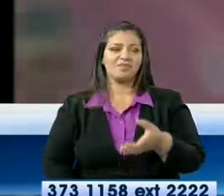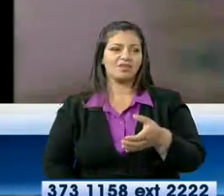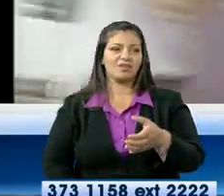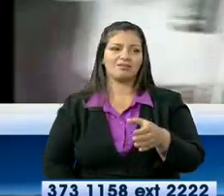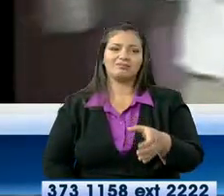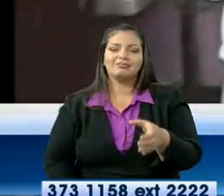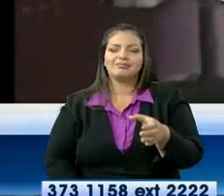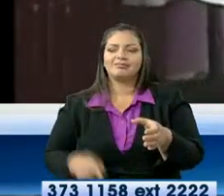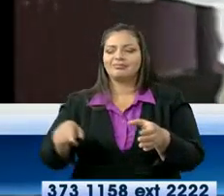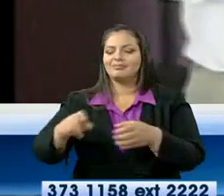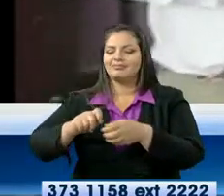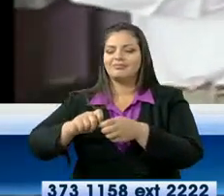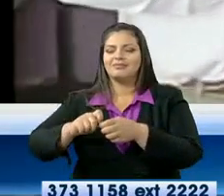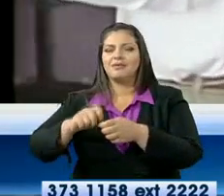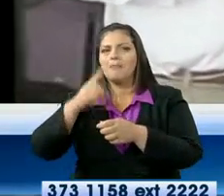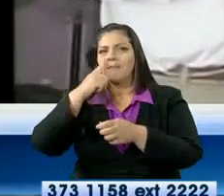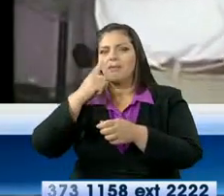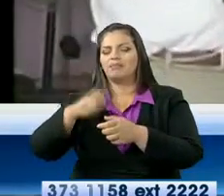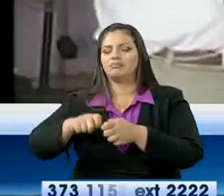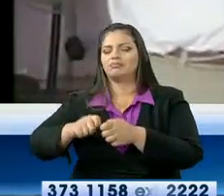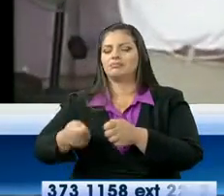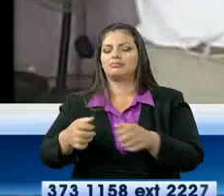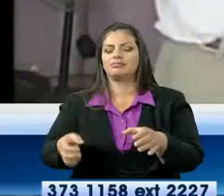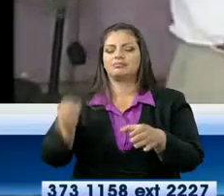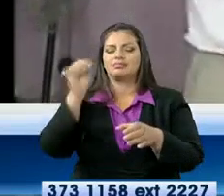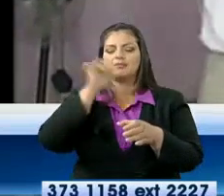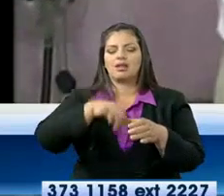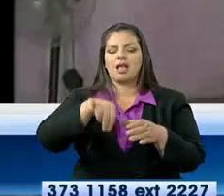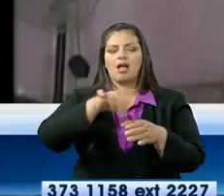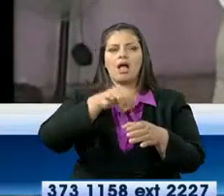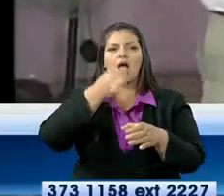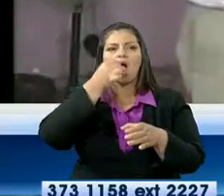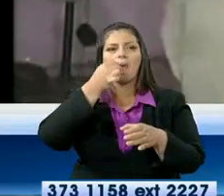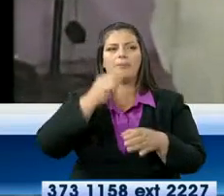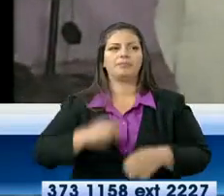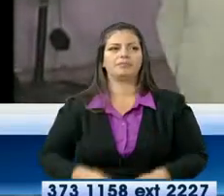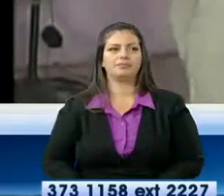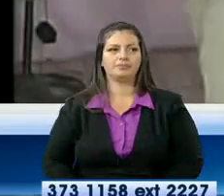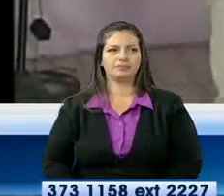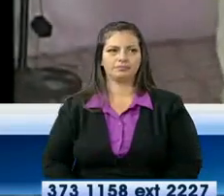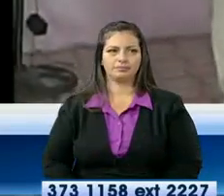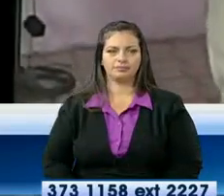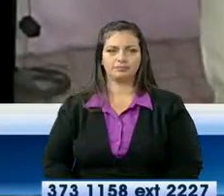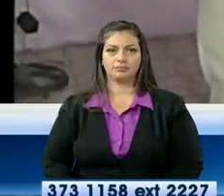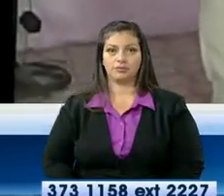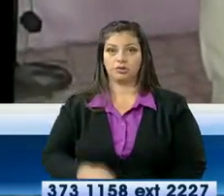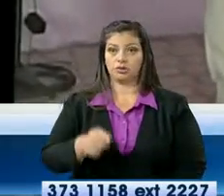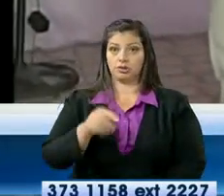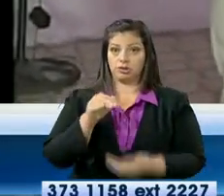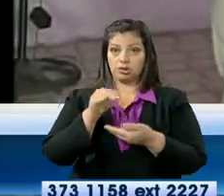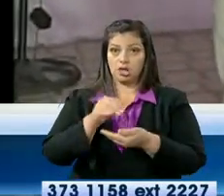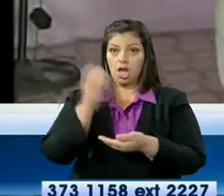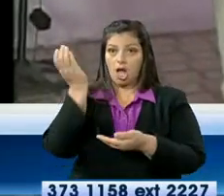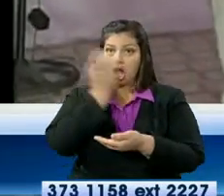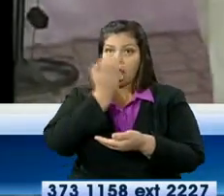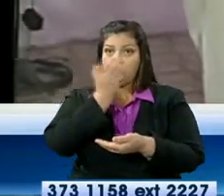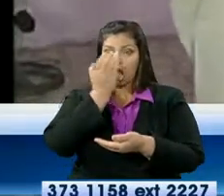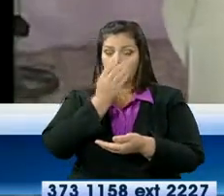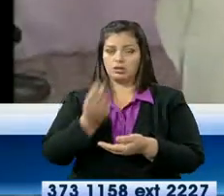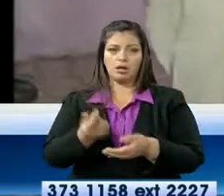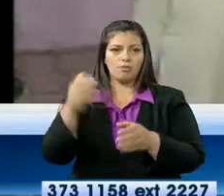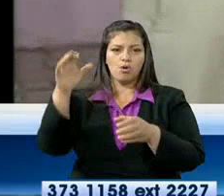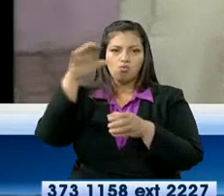me gusta a mí. Por si acaso, la colada morada así calientita, no la vaya a tapar tan rápido. Por si acaso, por cualquier cosa,